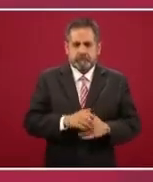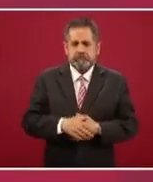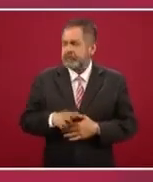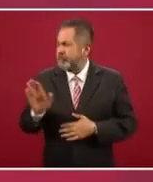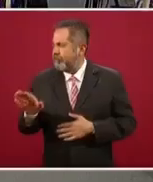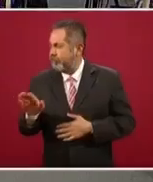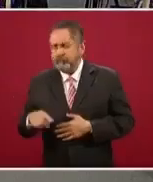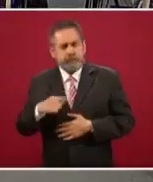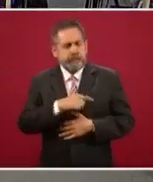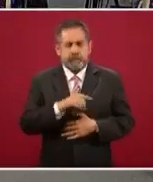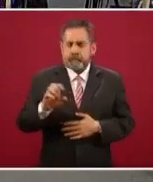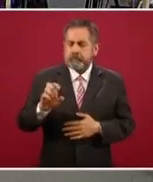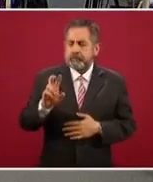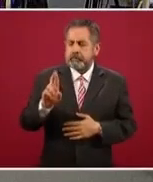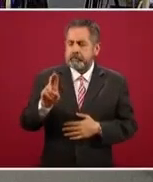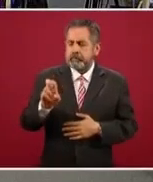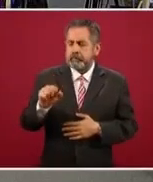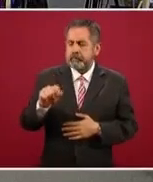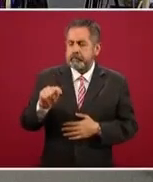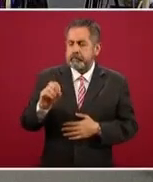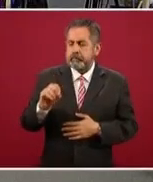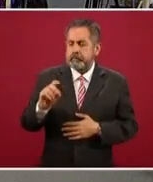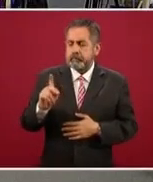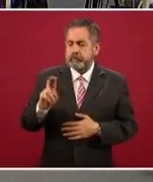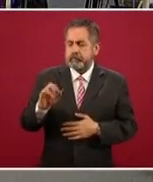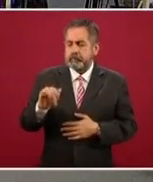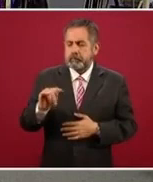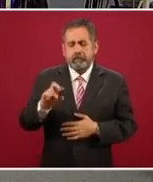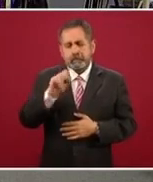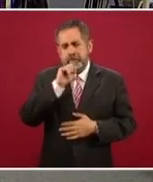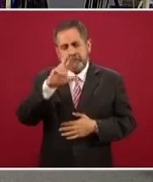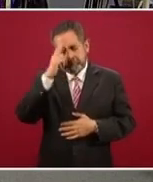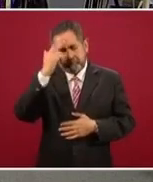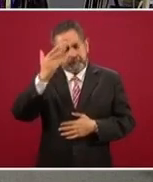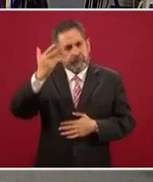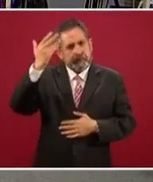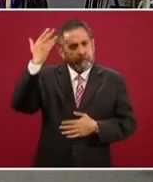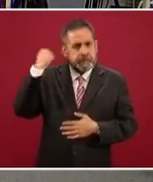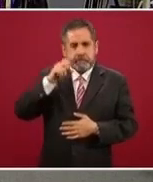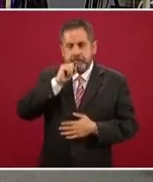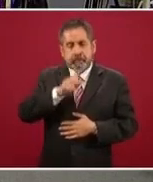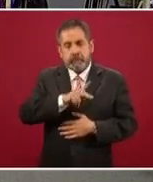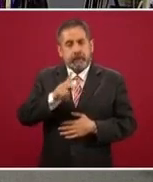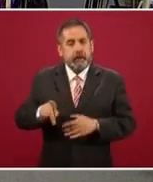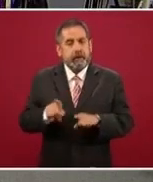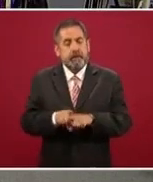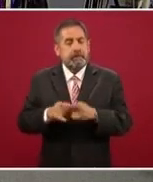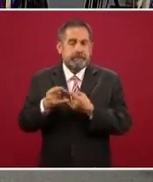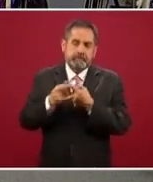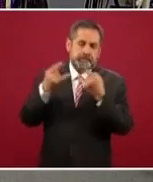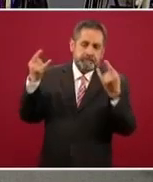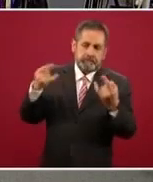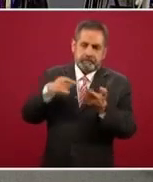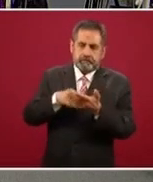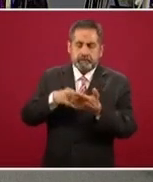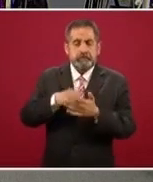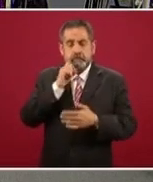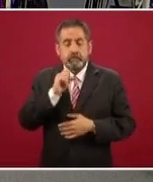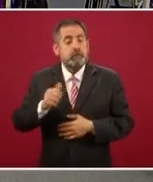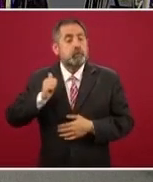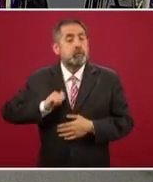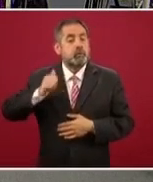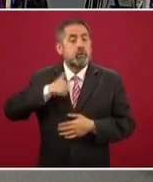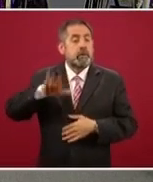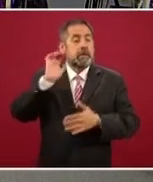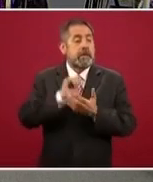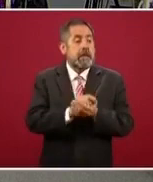Ernesto Prieto recordaba, claro que pasó hace mucho tiempo, pero volvemos a la importancia de la historia, que la Lotería